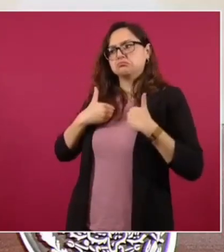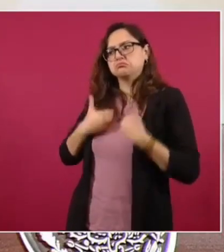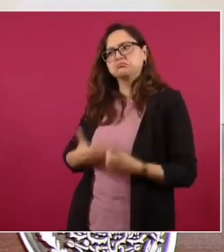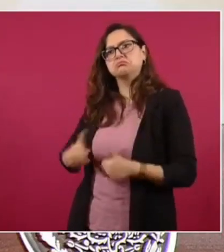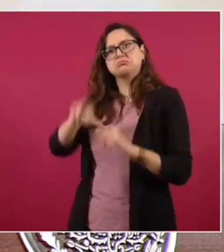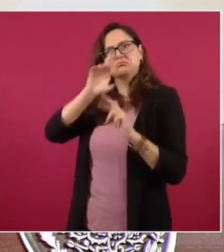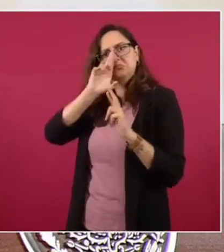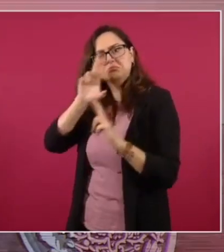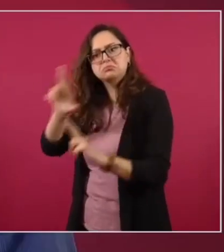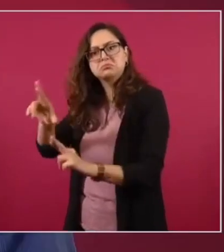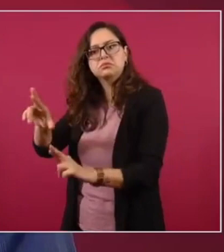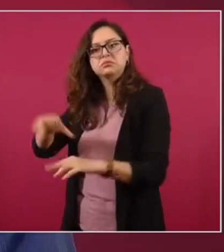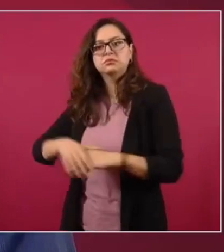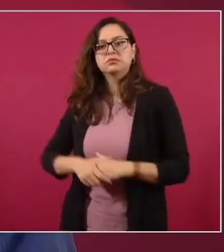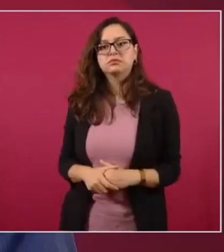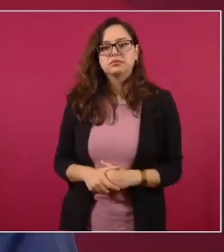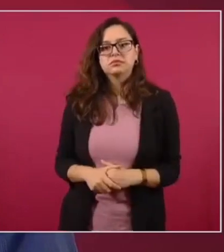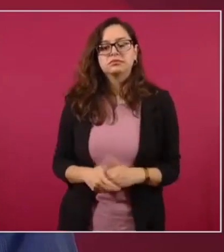muchas